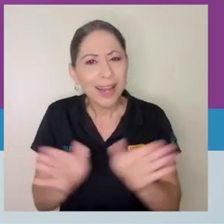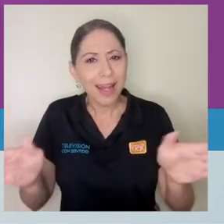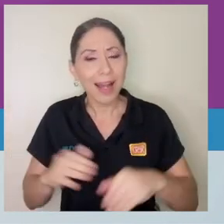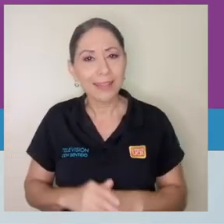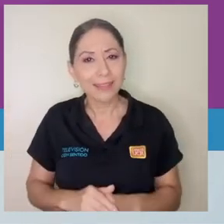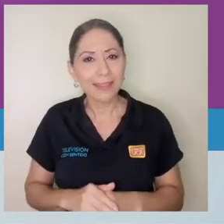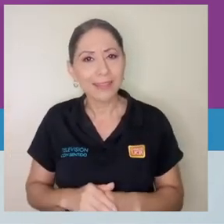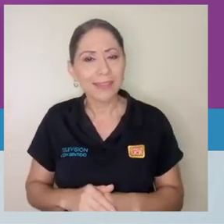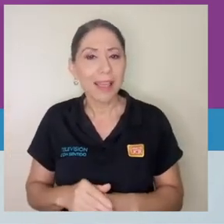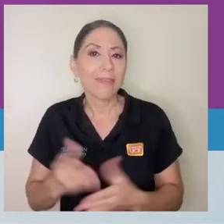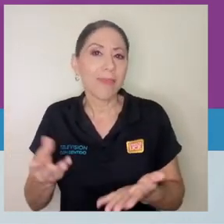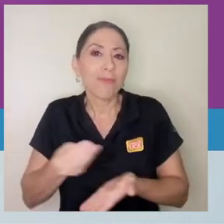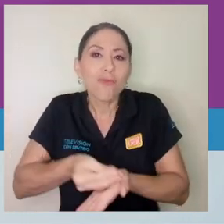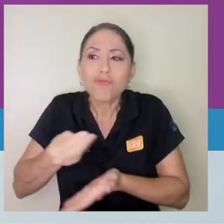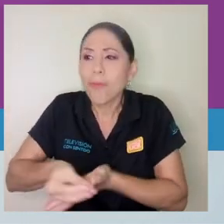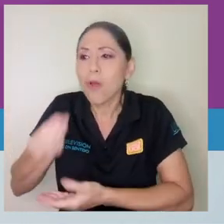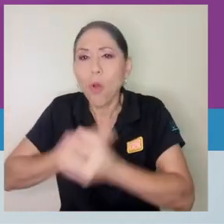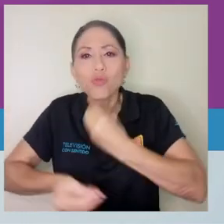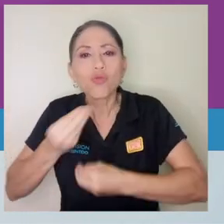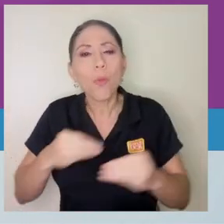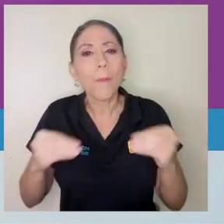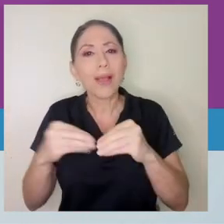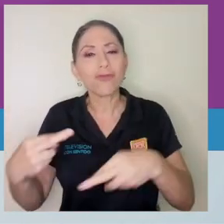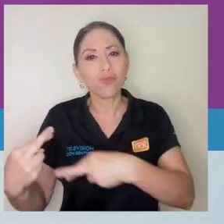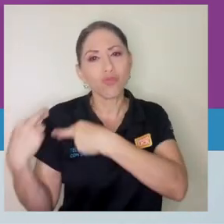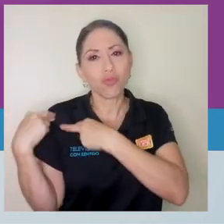¿verdad? Justamente de consumo más responsable,